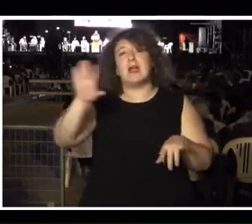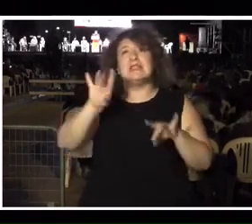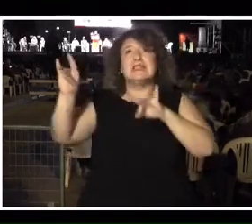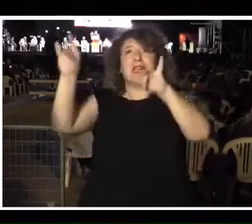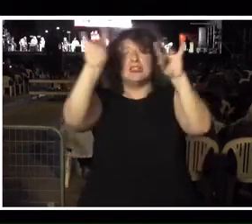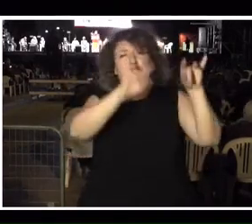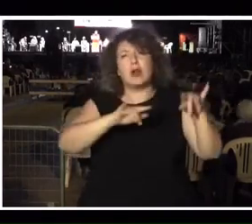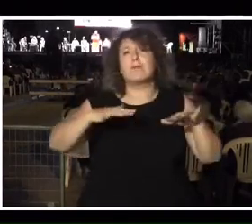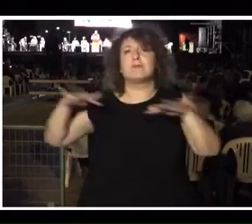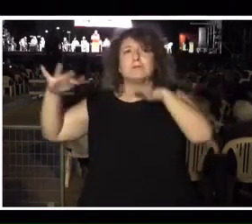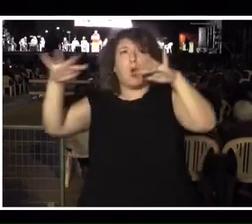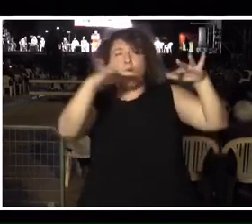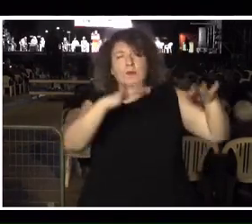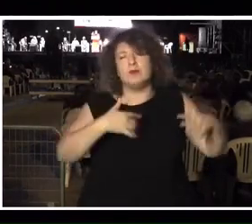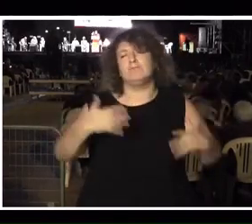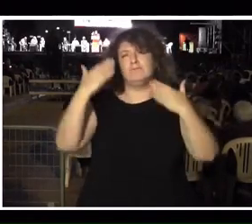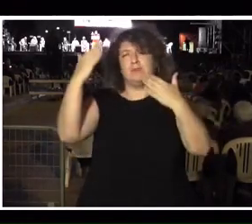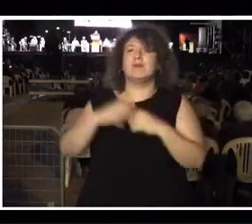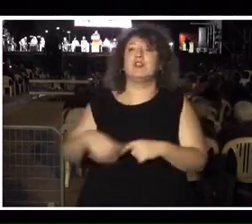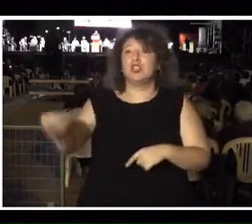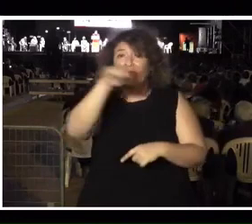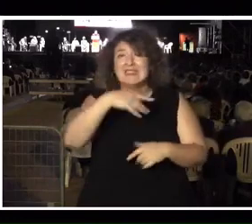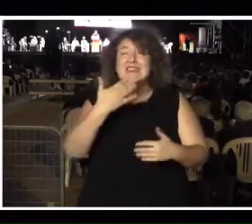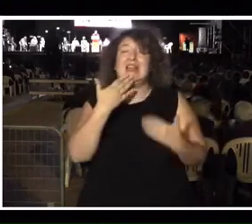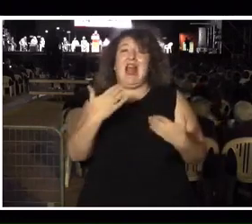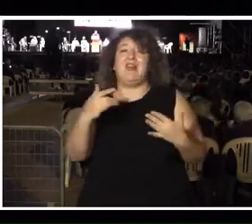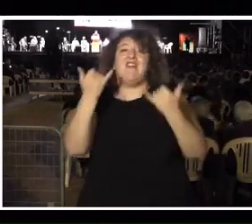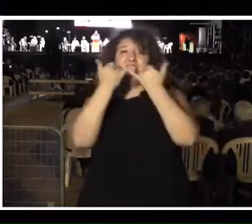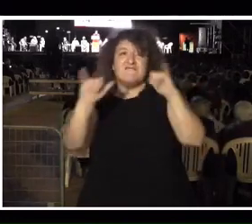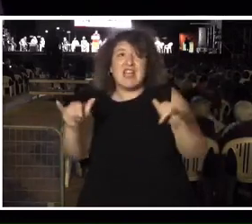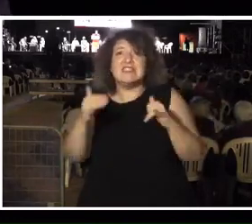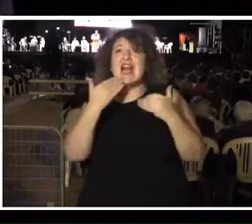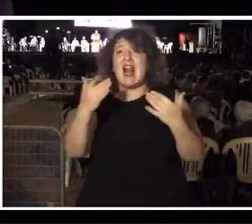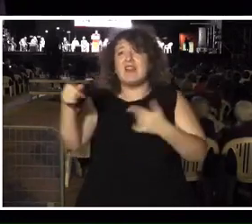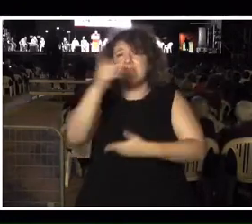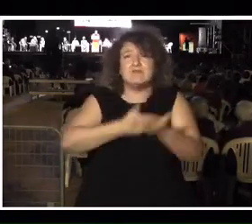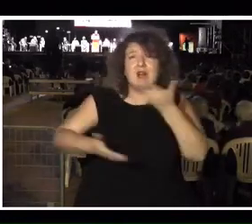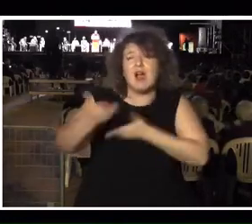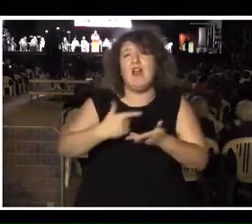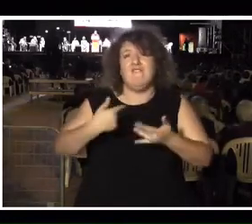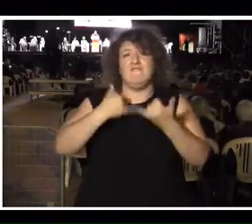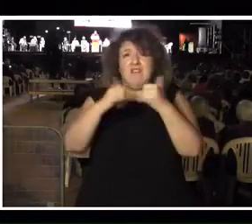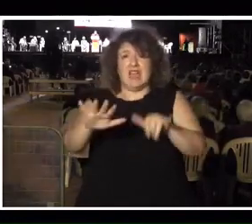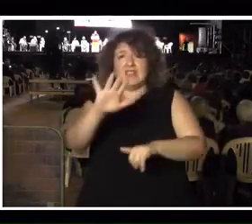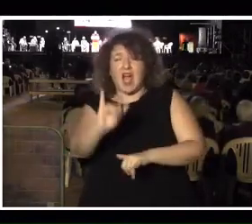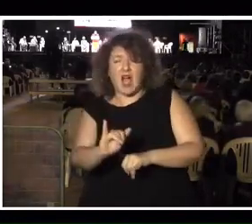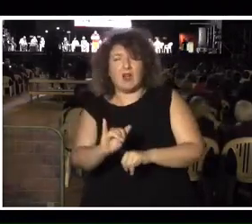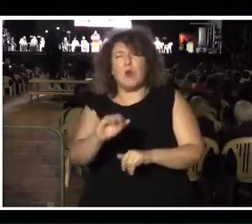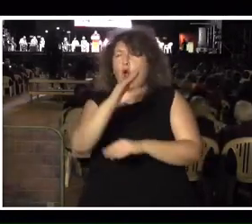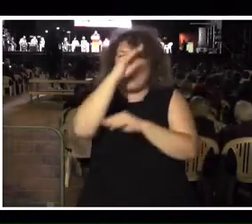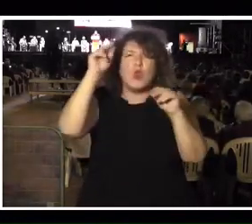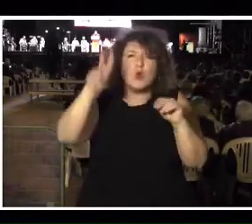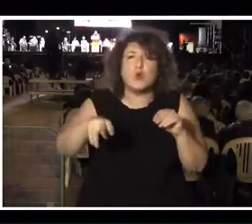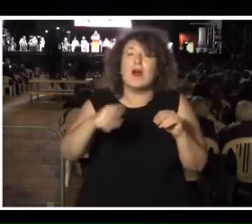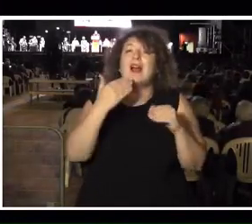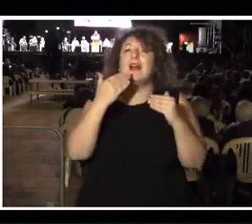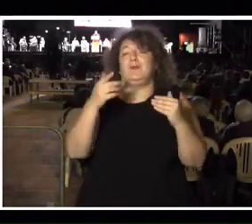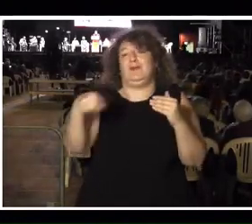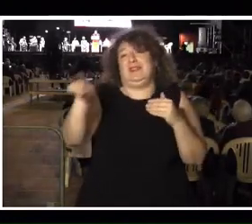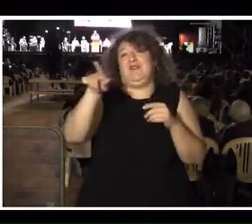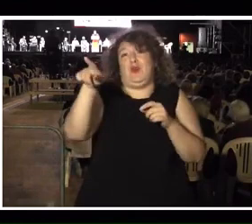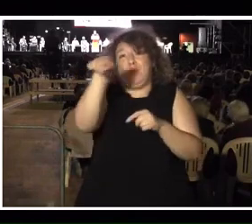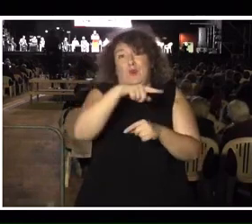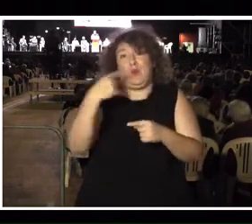vosotras sois la fiesta. Vosotros y vosotras la sacáis adelante. Vosotros y vosotras, no lo olvidéis nunca, sois el Partido